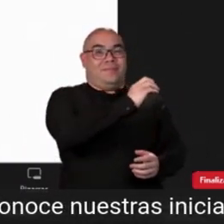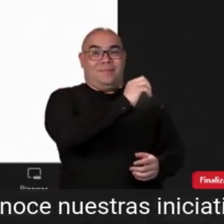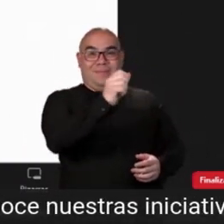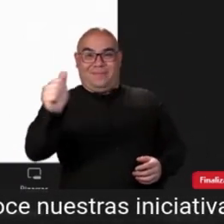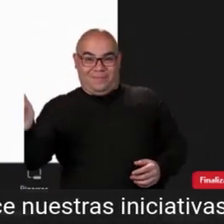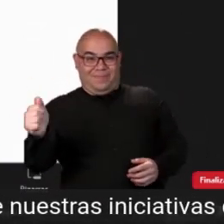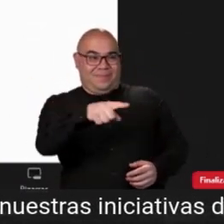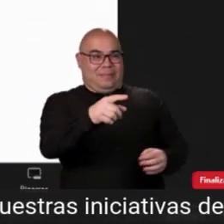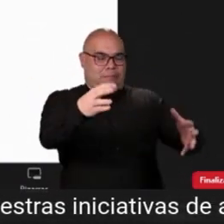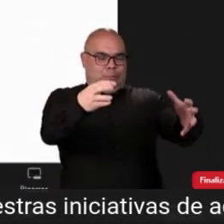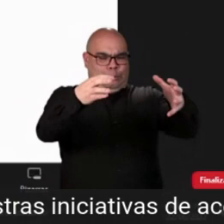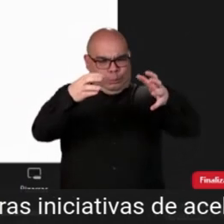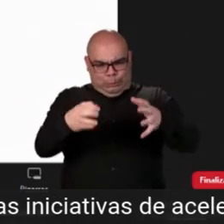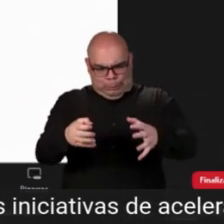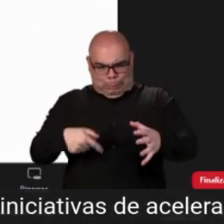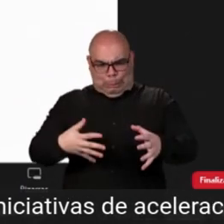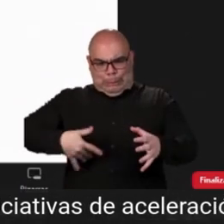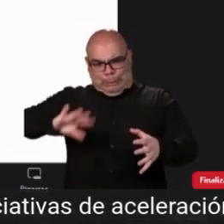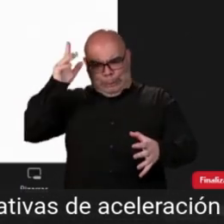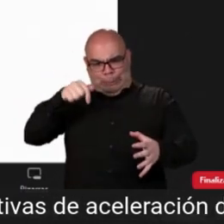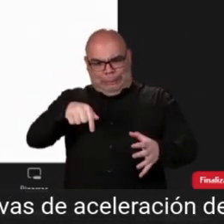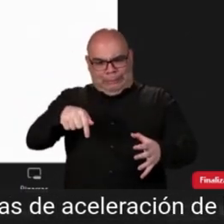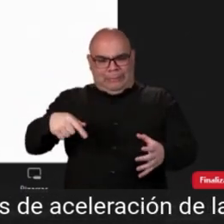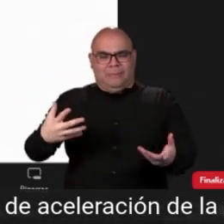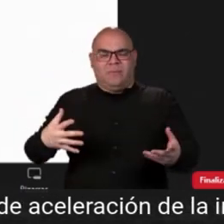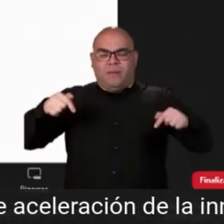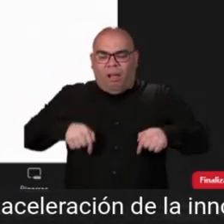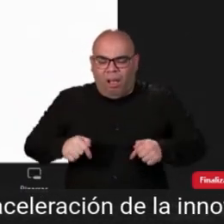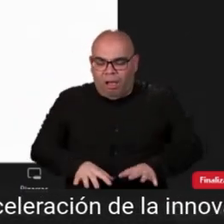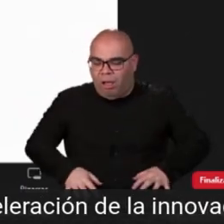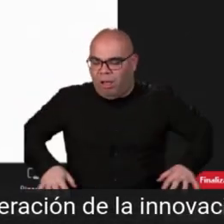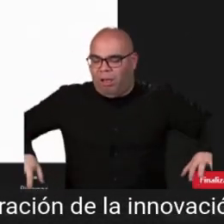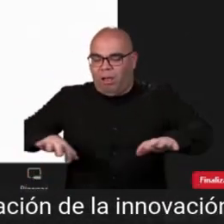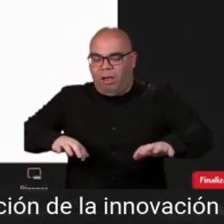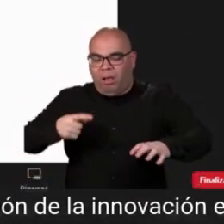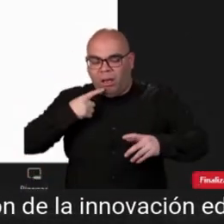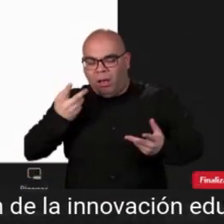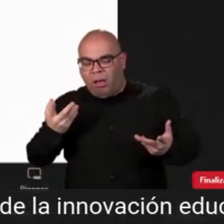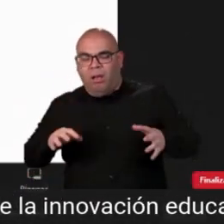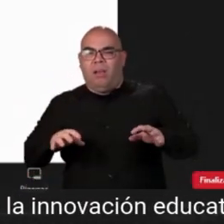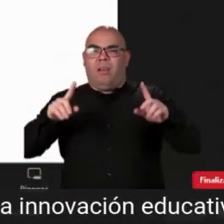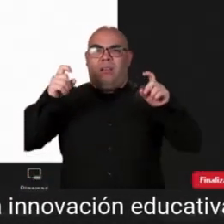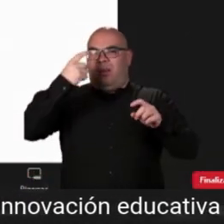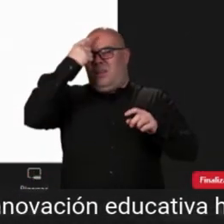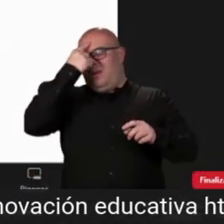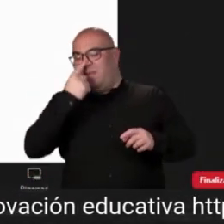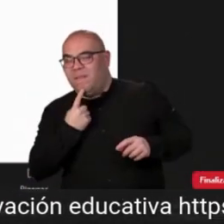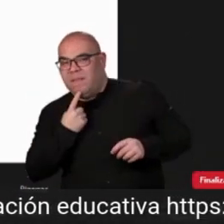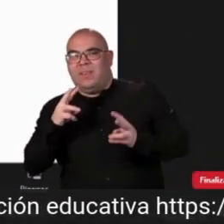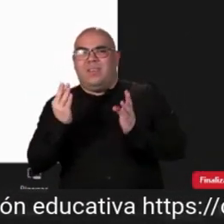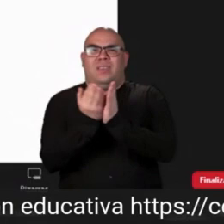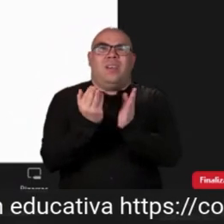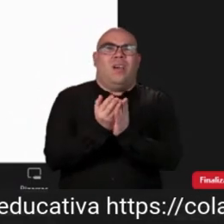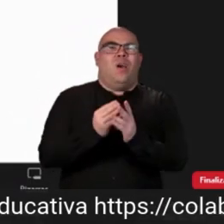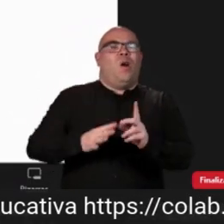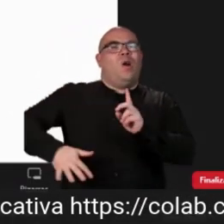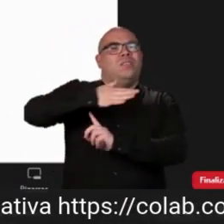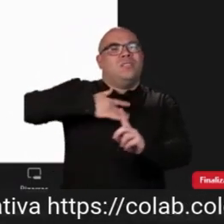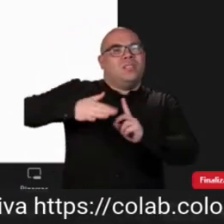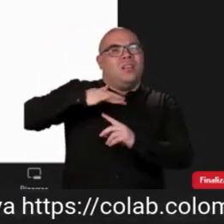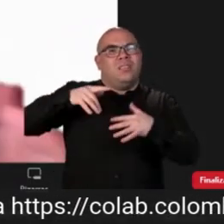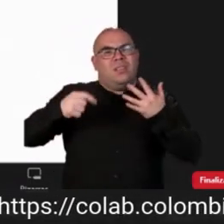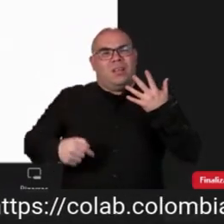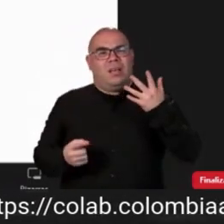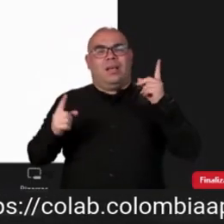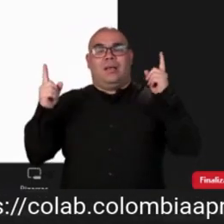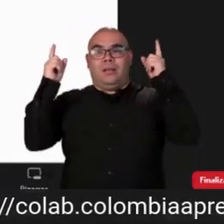centro de todo lo que hacemos. ¿Cuál es ese perfil de esos estudiantes? ¿Cuál es su contexto? ¿Cómo llegan a la universidad? Y diseñar